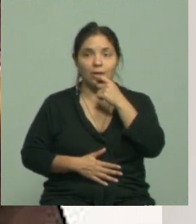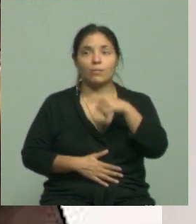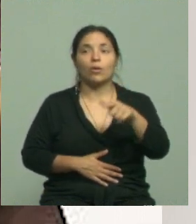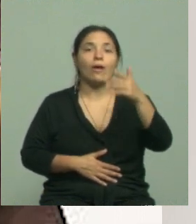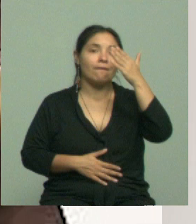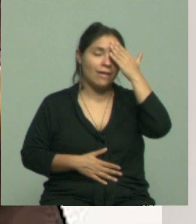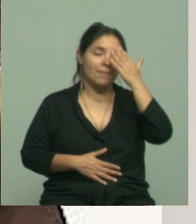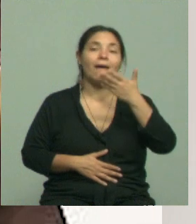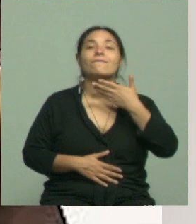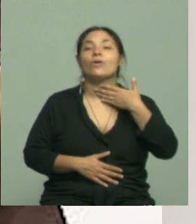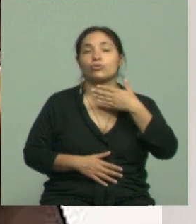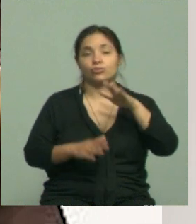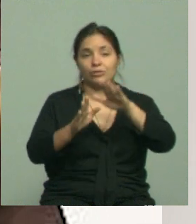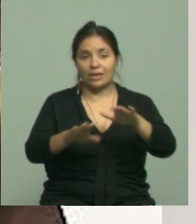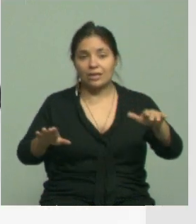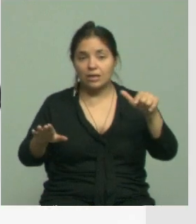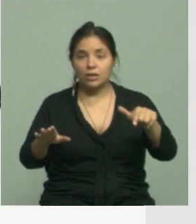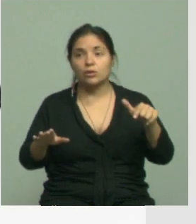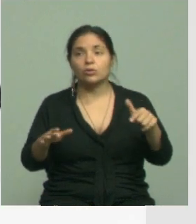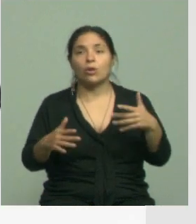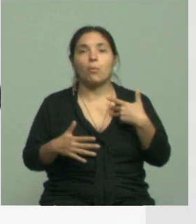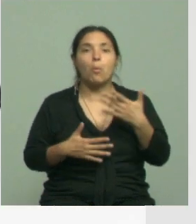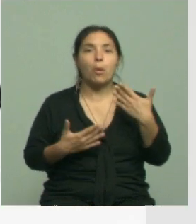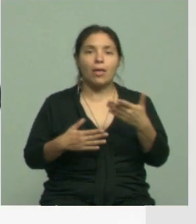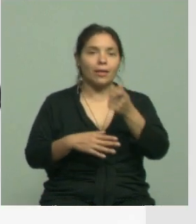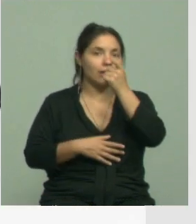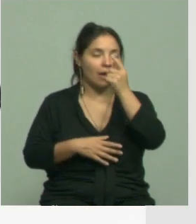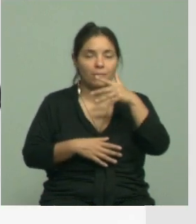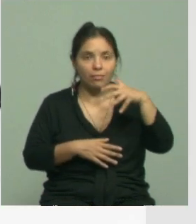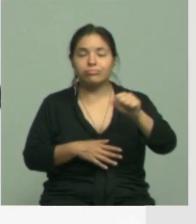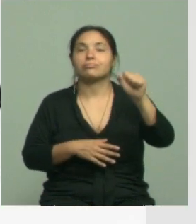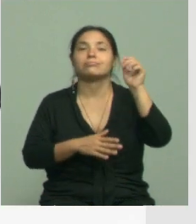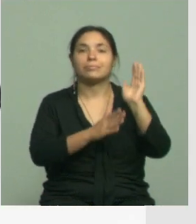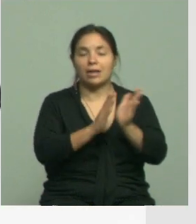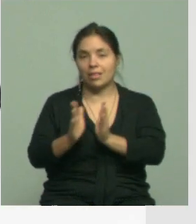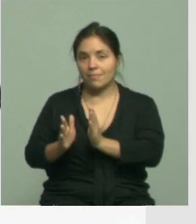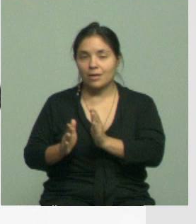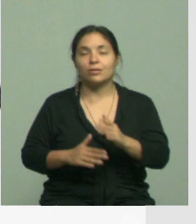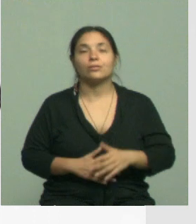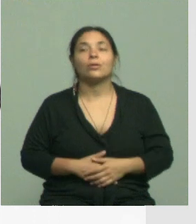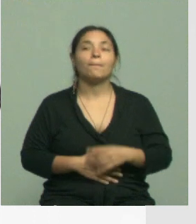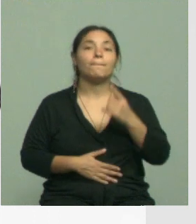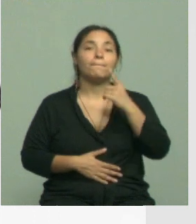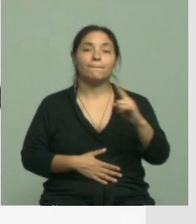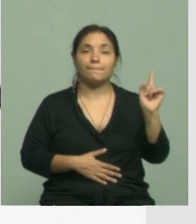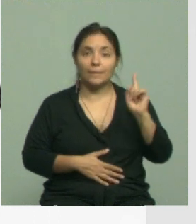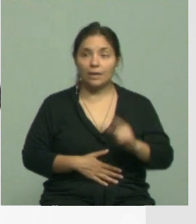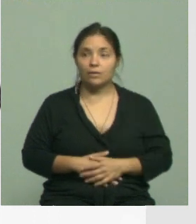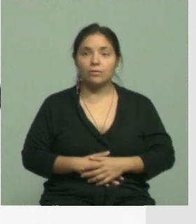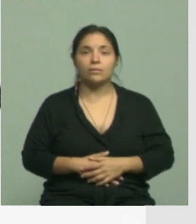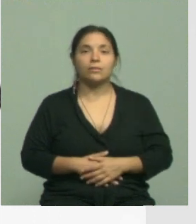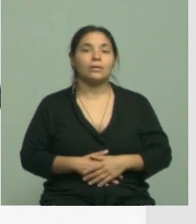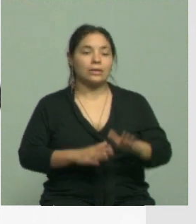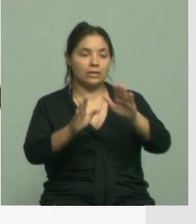infantiles se pueden dar en muchos entornos, pero por lo general son en niños que gritan